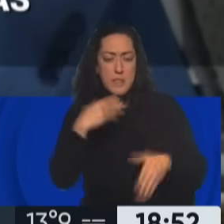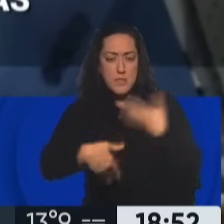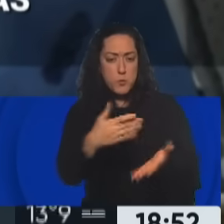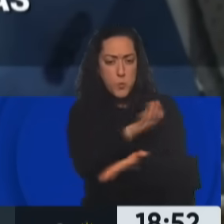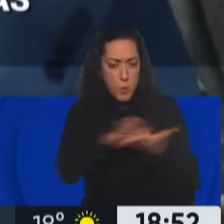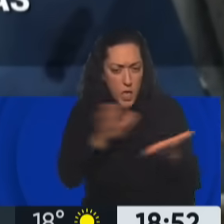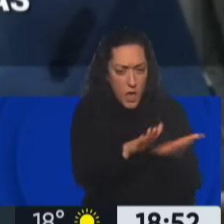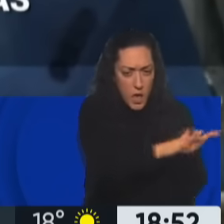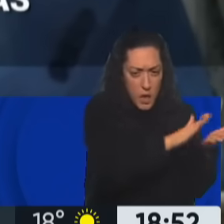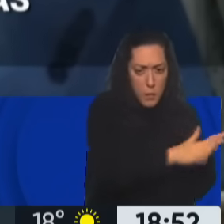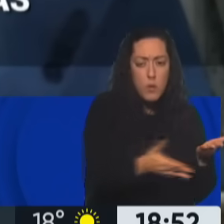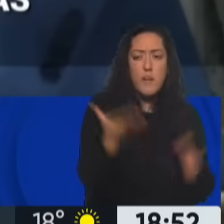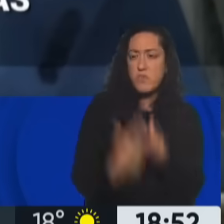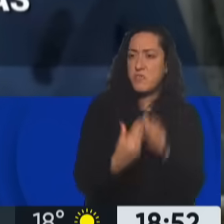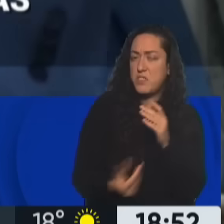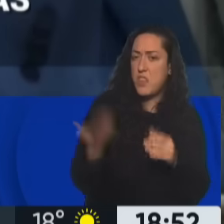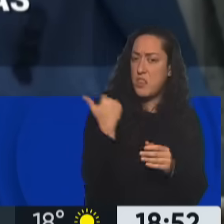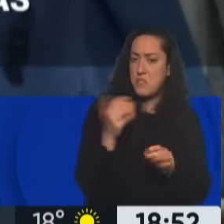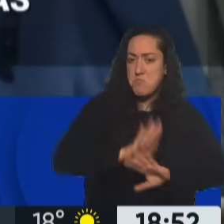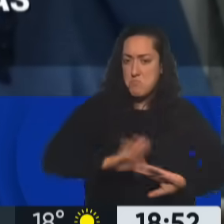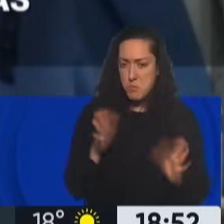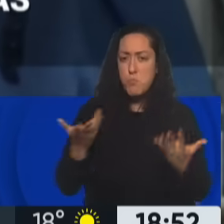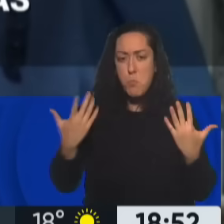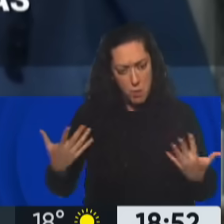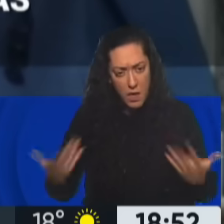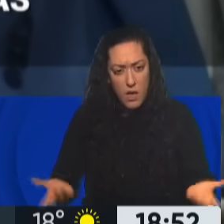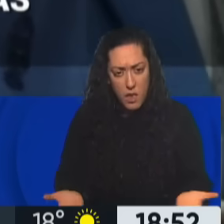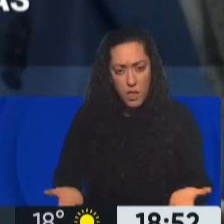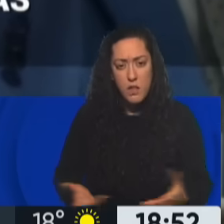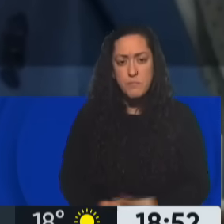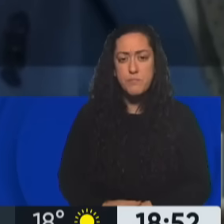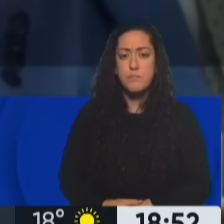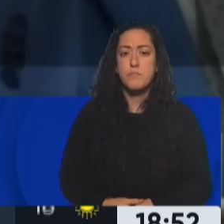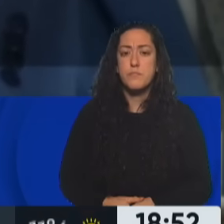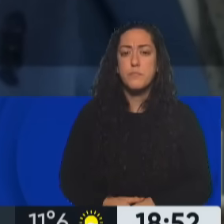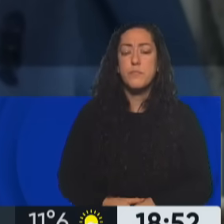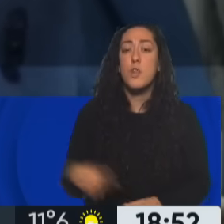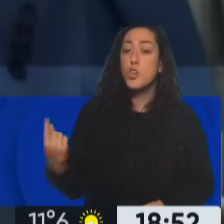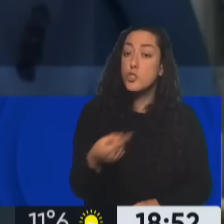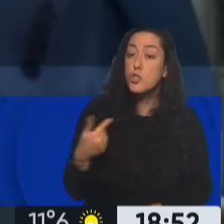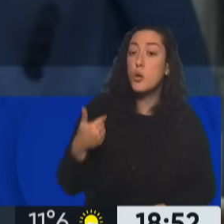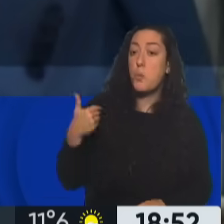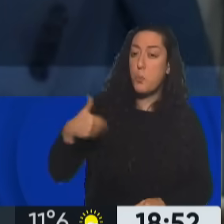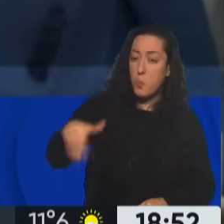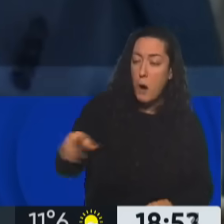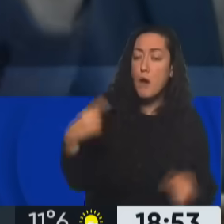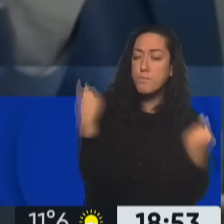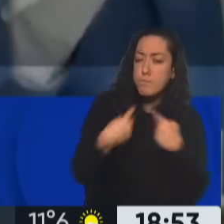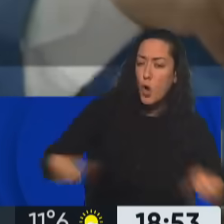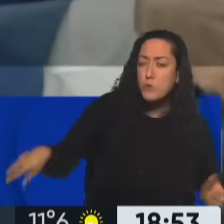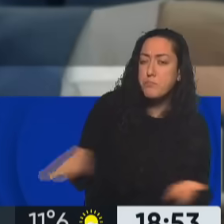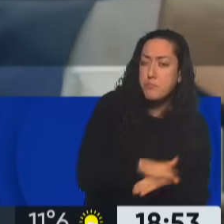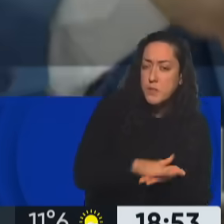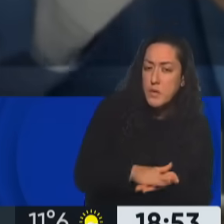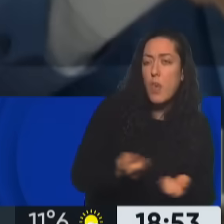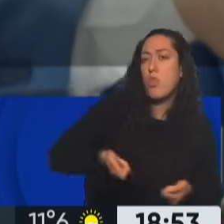de desenvolvimento sem repetir os erros do passado. Não seremos simples fornecedores